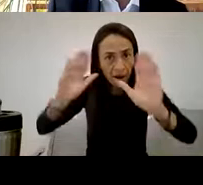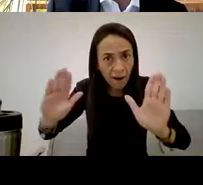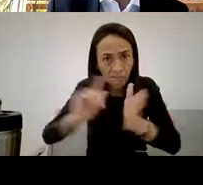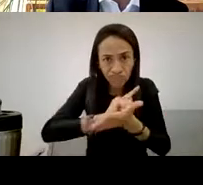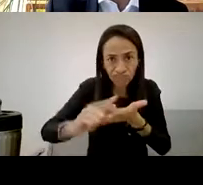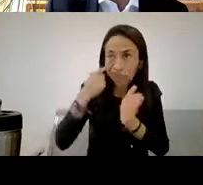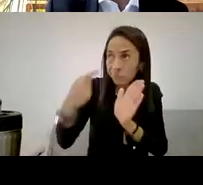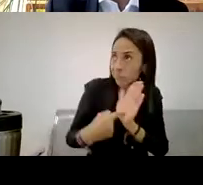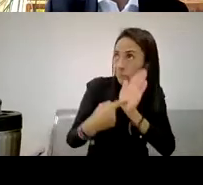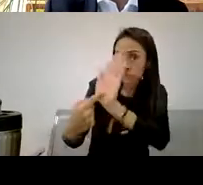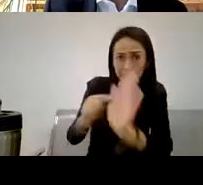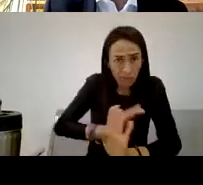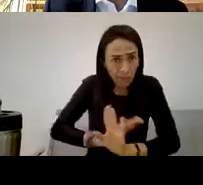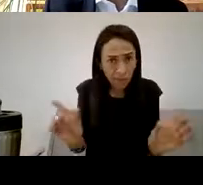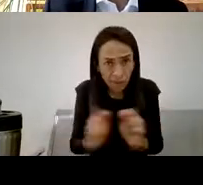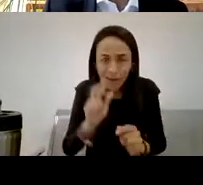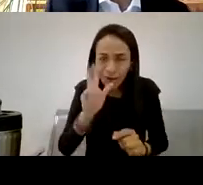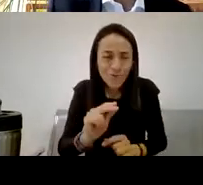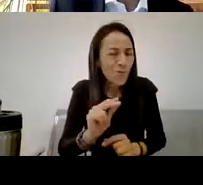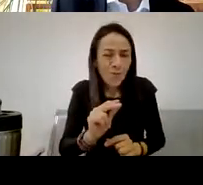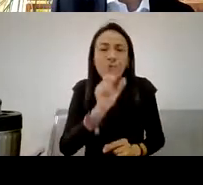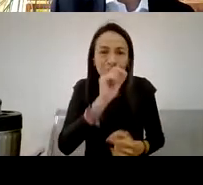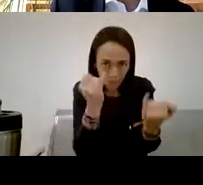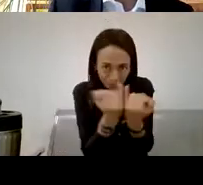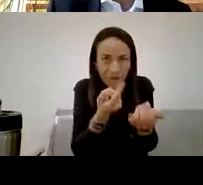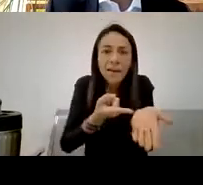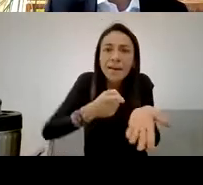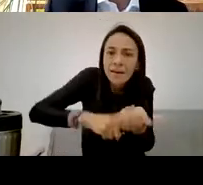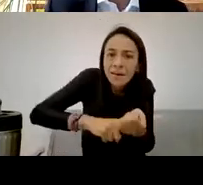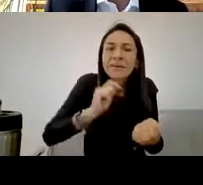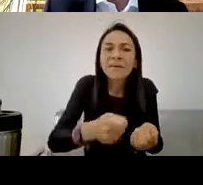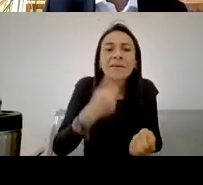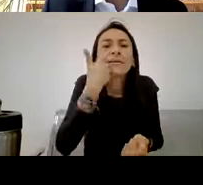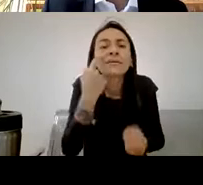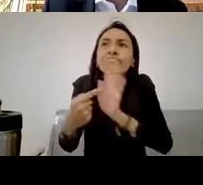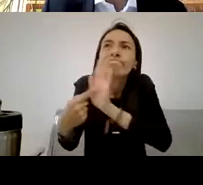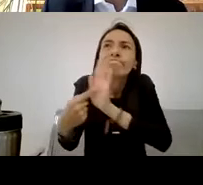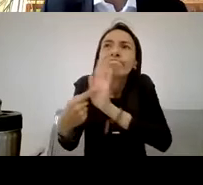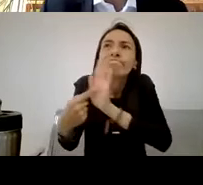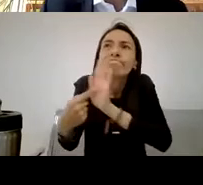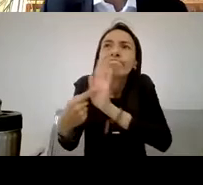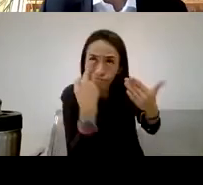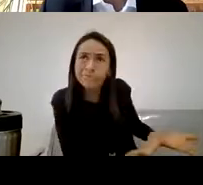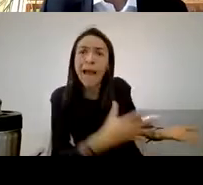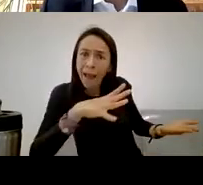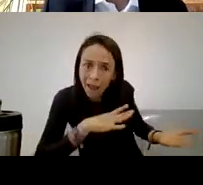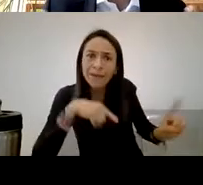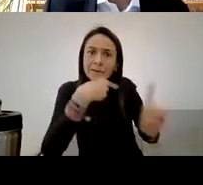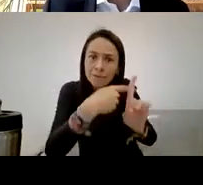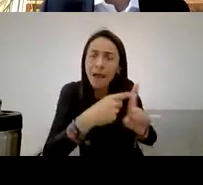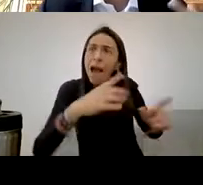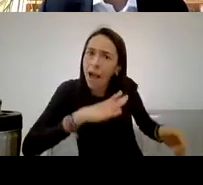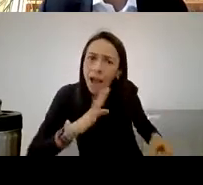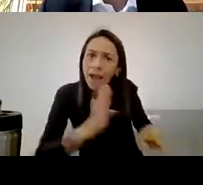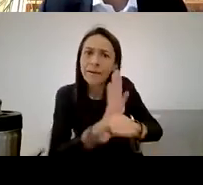gran beneficio que hay. Y el segundo es que tiene un efecto también que suma. Una